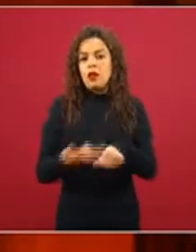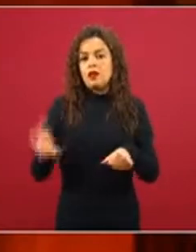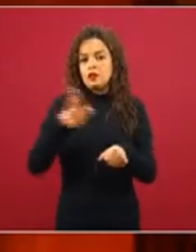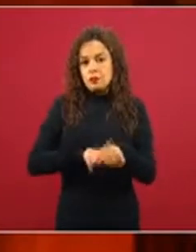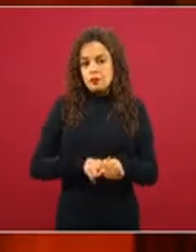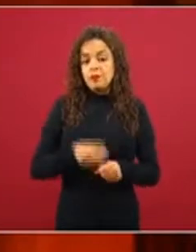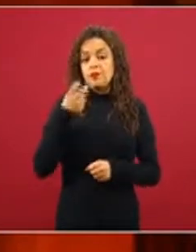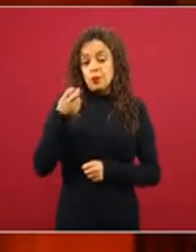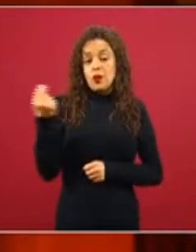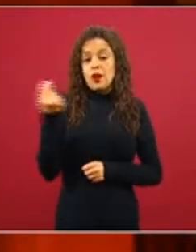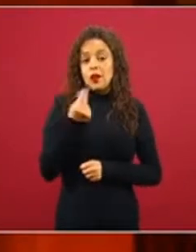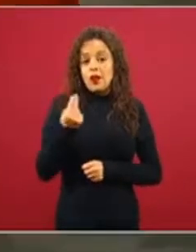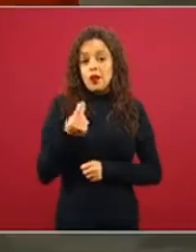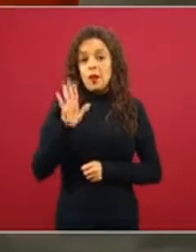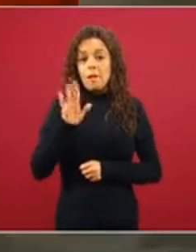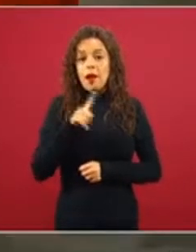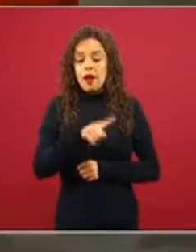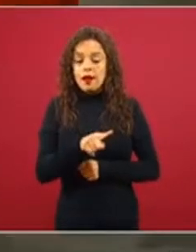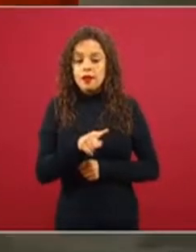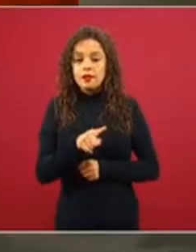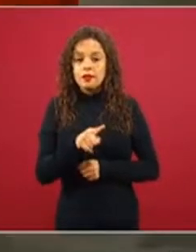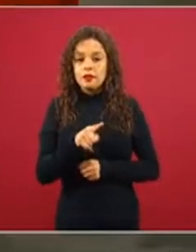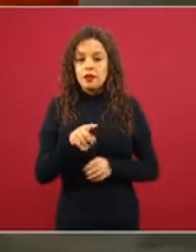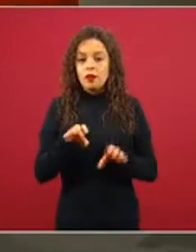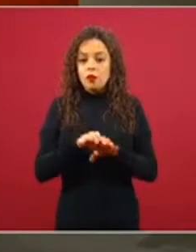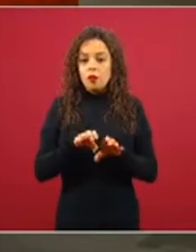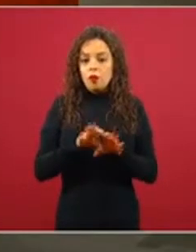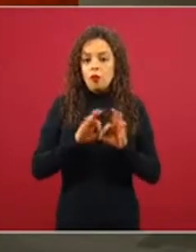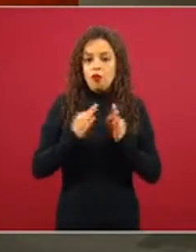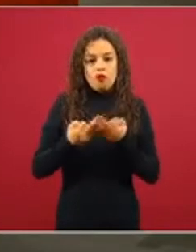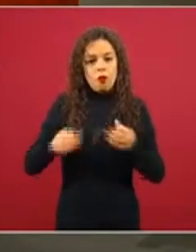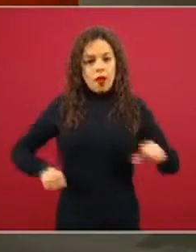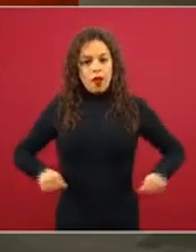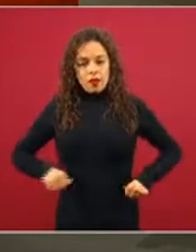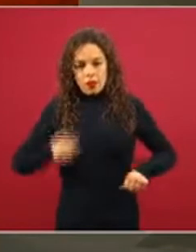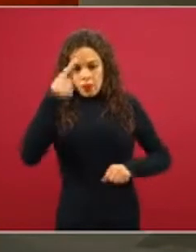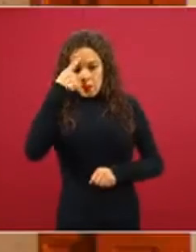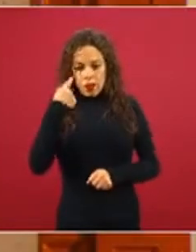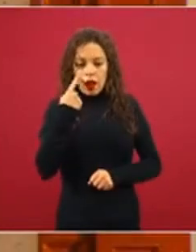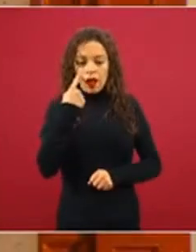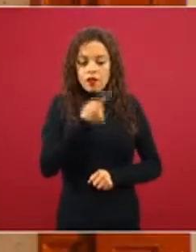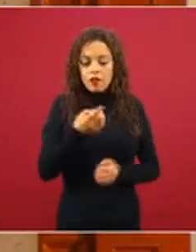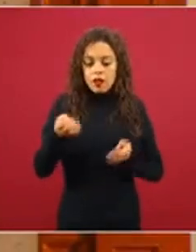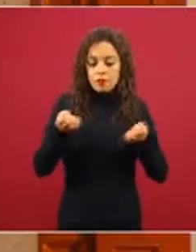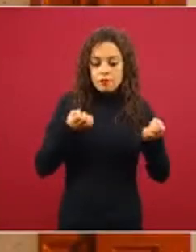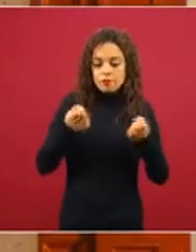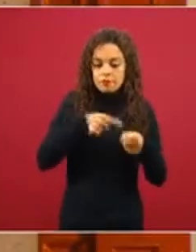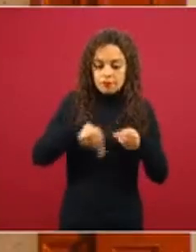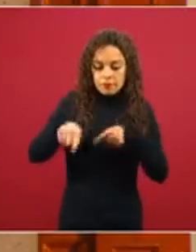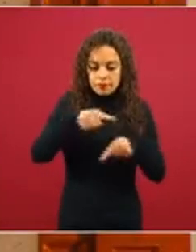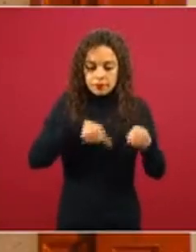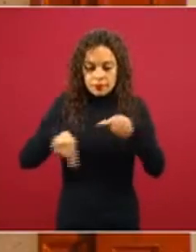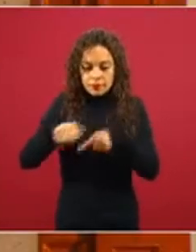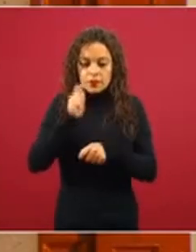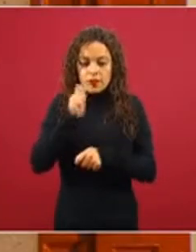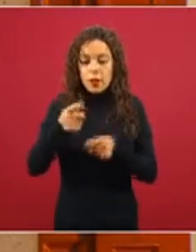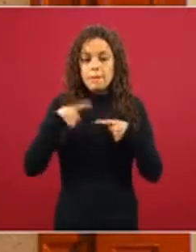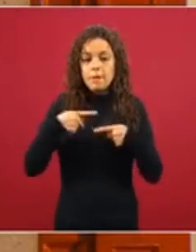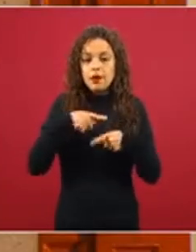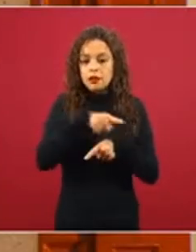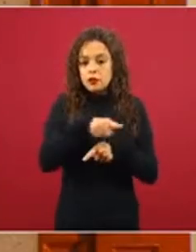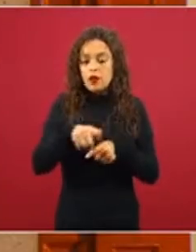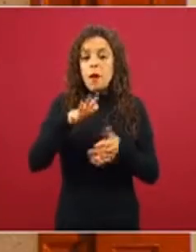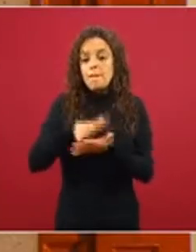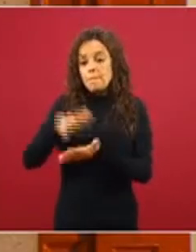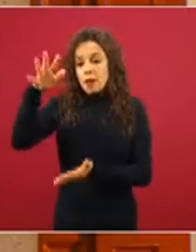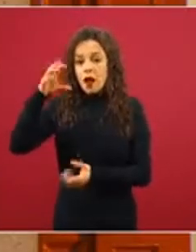de estimación para poder saber cuál es la potencial carga en este grupo. Sin embargo, también las unidades no